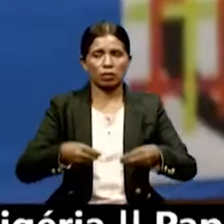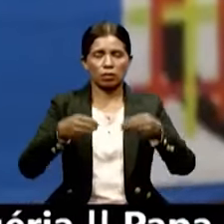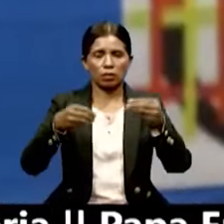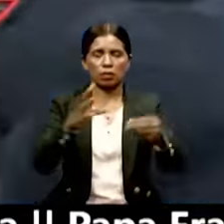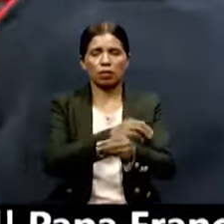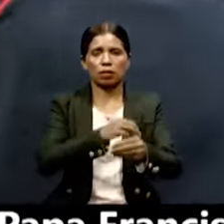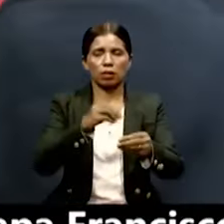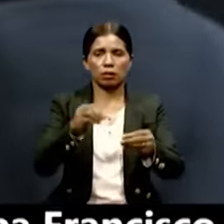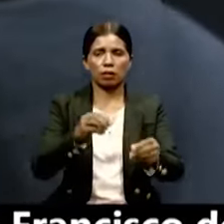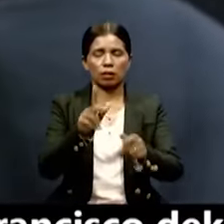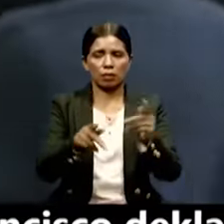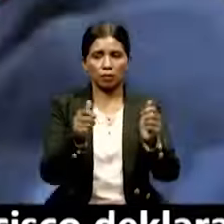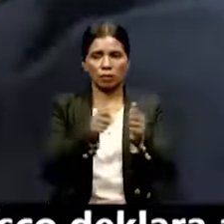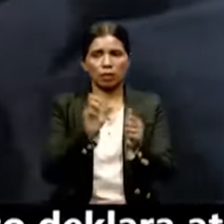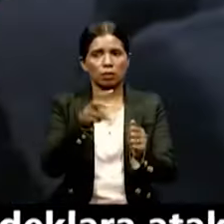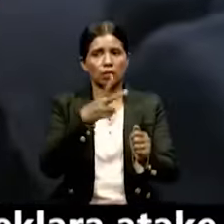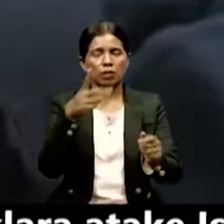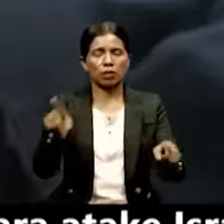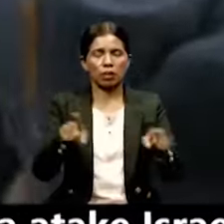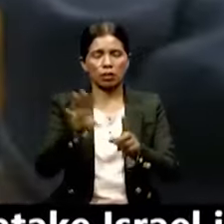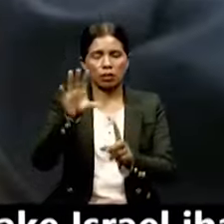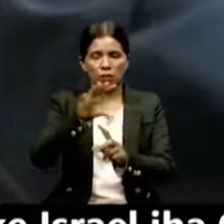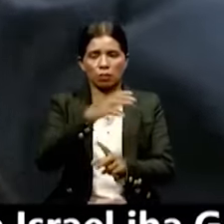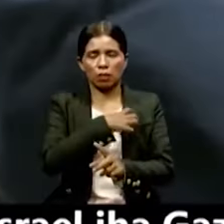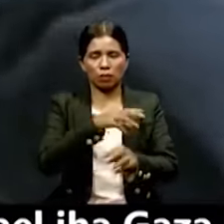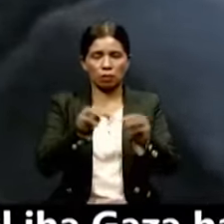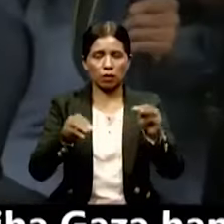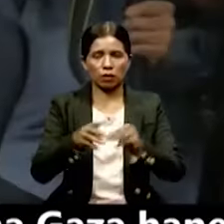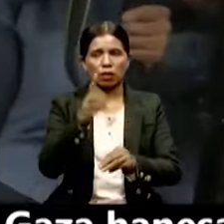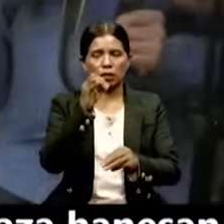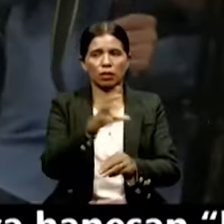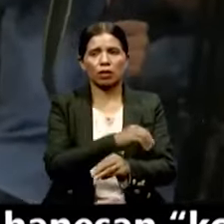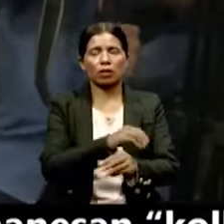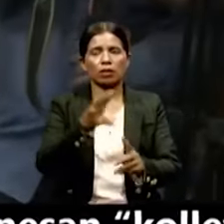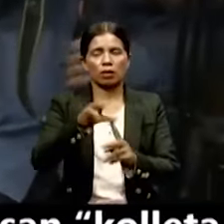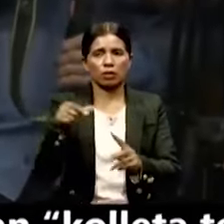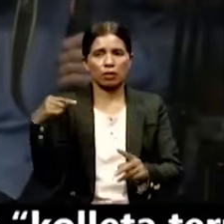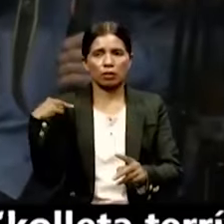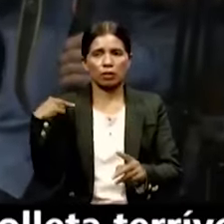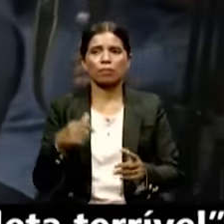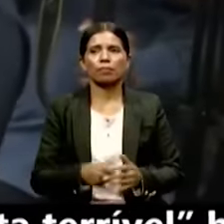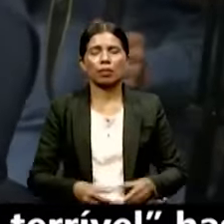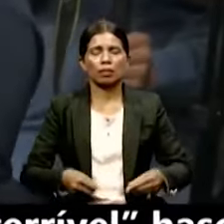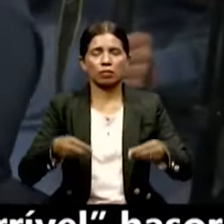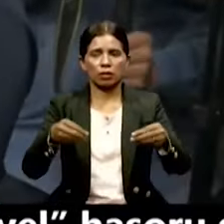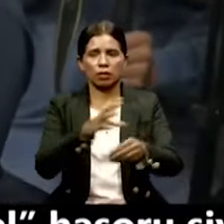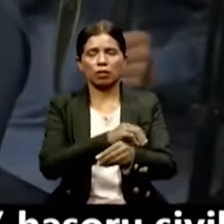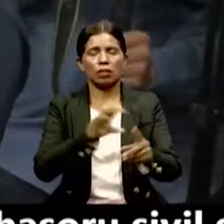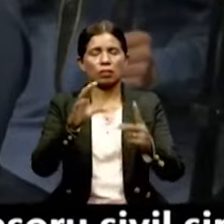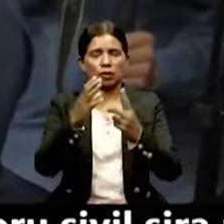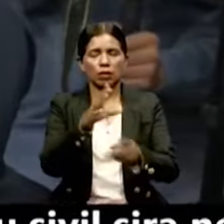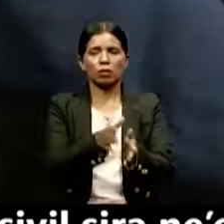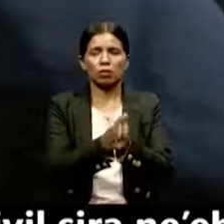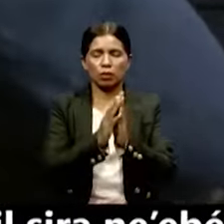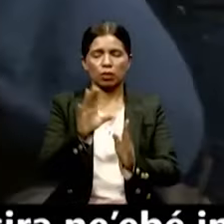oficial superior en el Sanulu Resin Rua, orisai Comandante PNTL Municipio, unidades no CEFI Gabinete. Afuen fue posible Comisario General, Husu